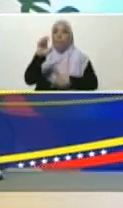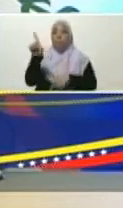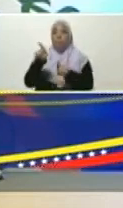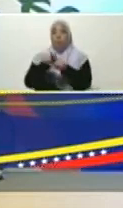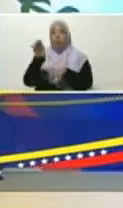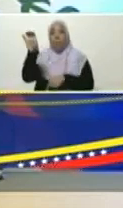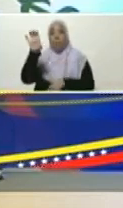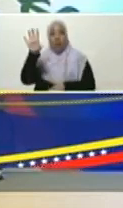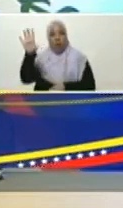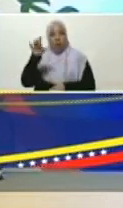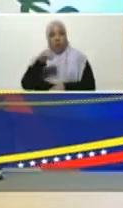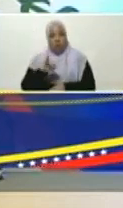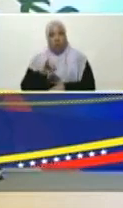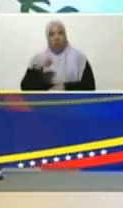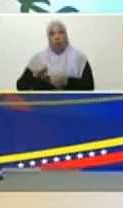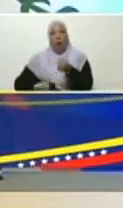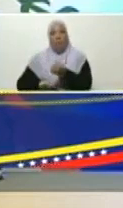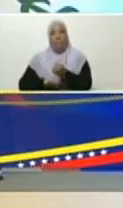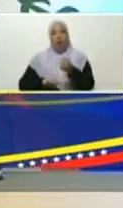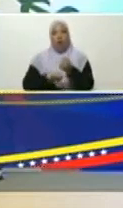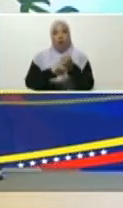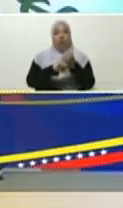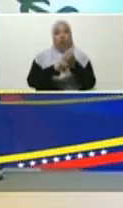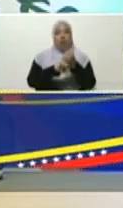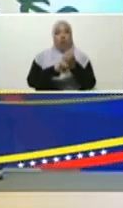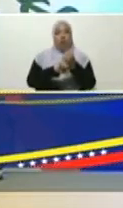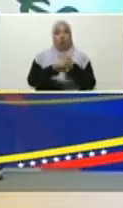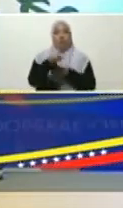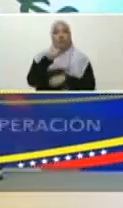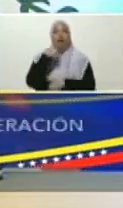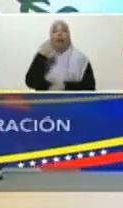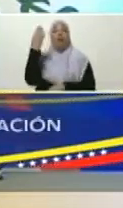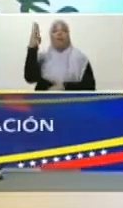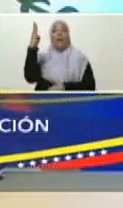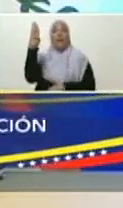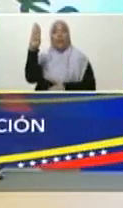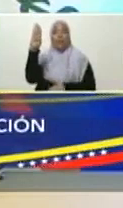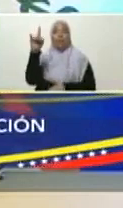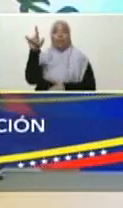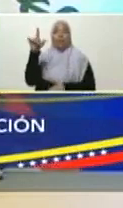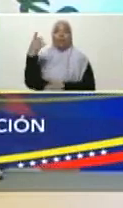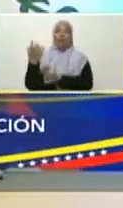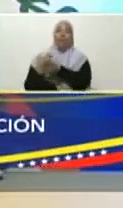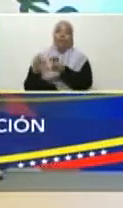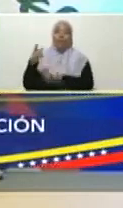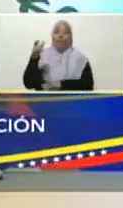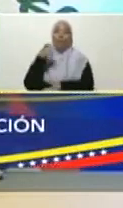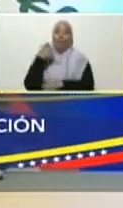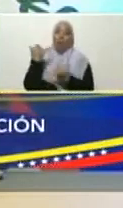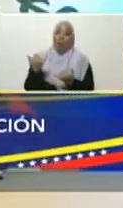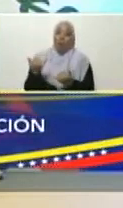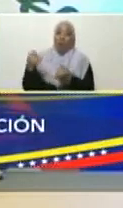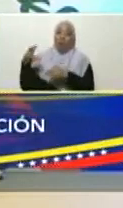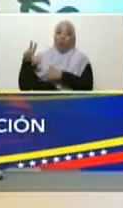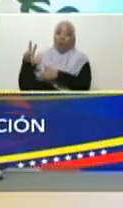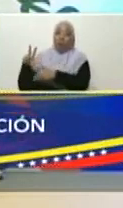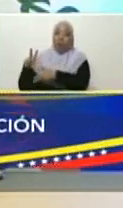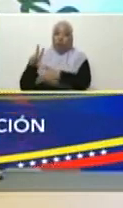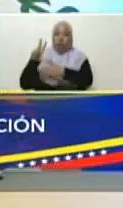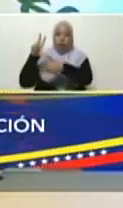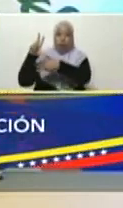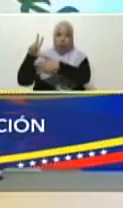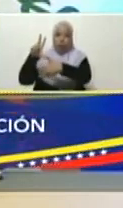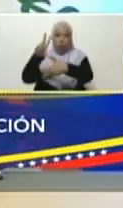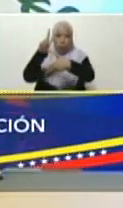apoyo para Belice en estas condiciones del huracán y espero que en el